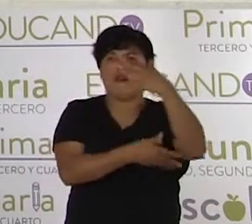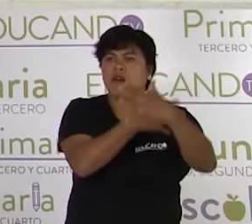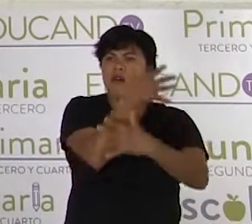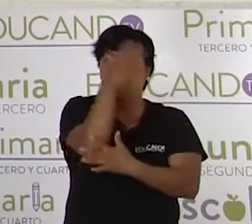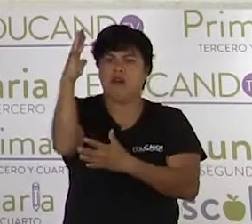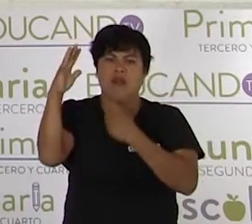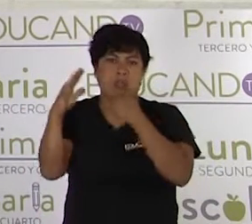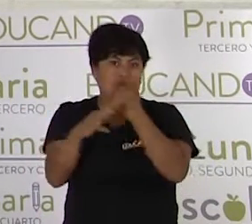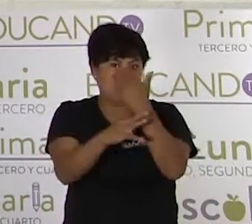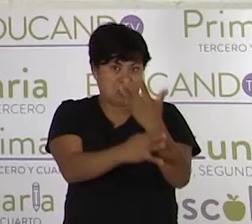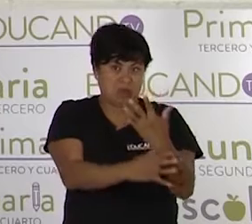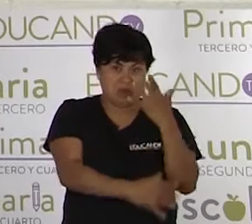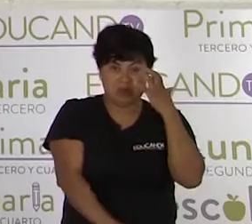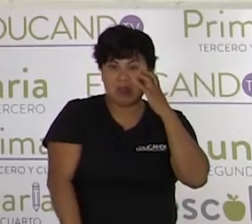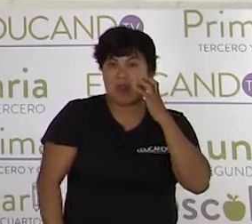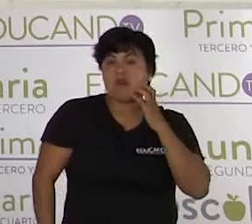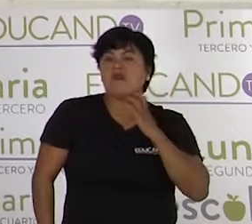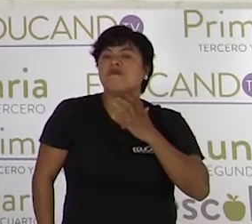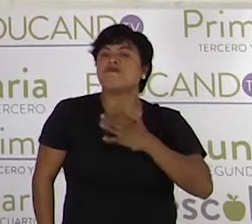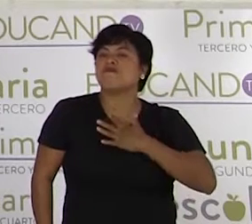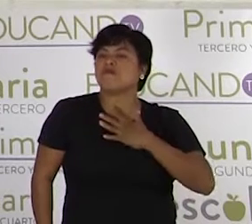león.